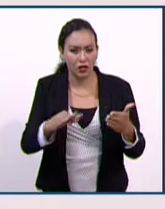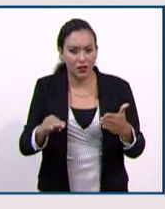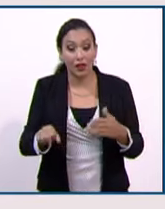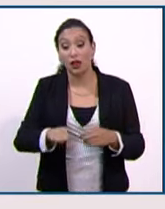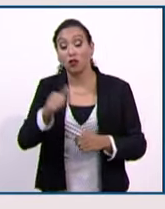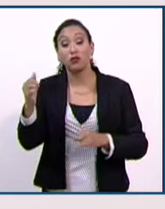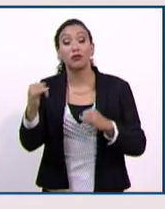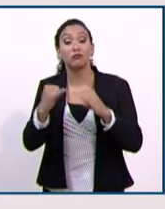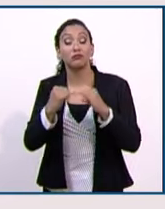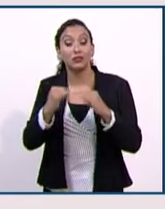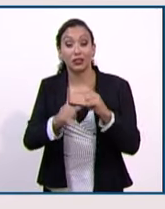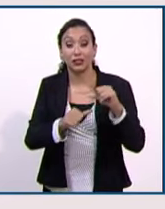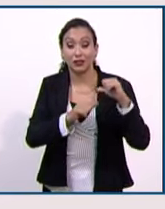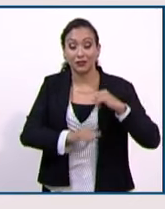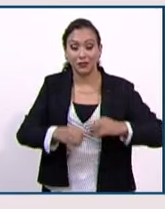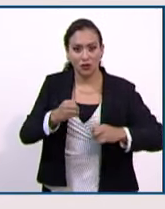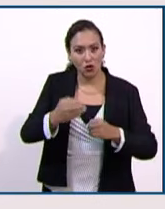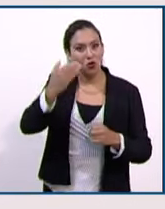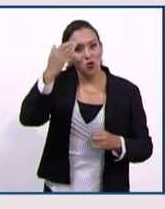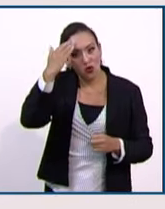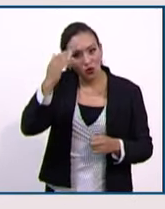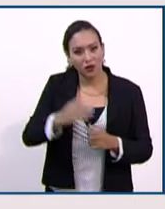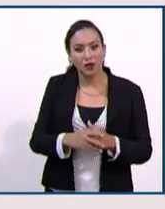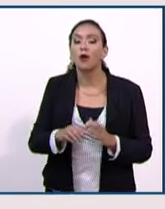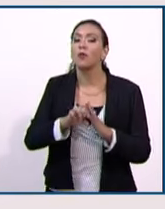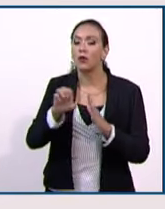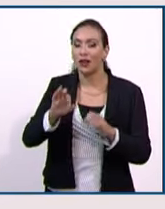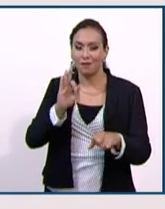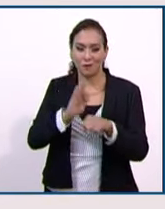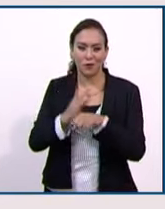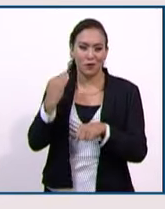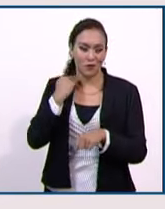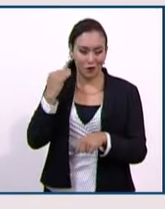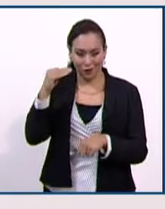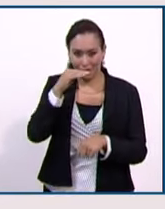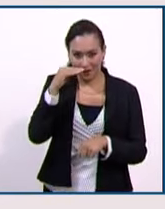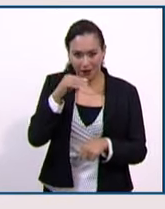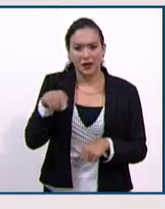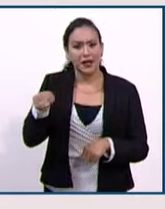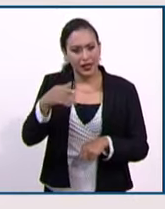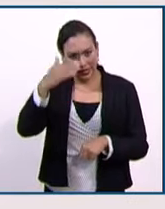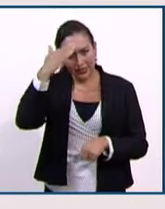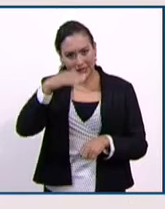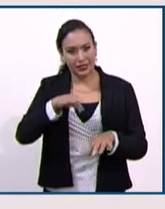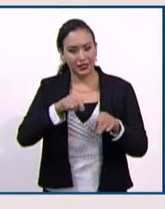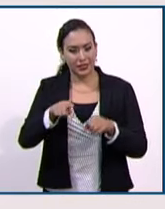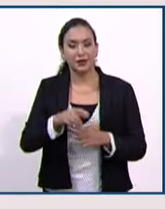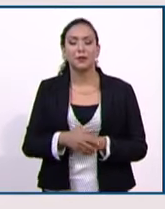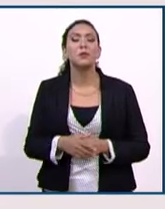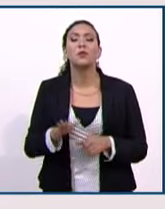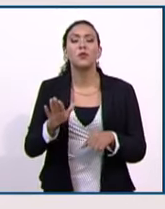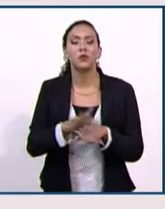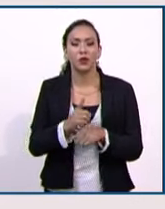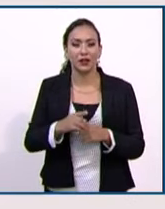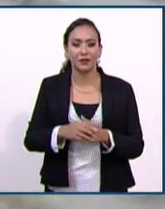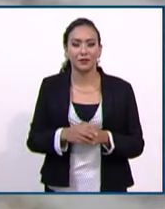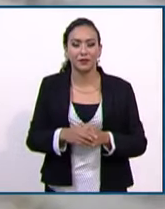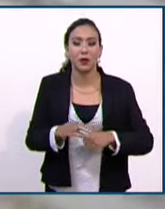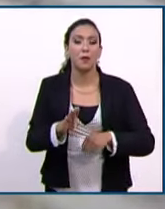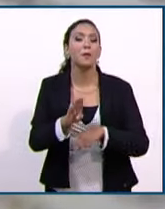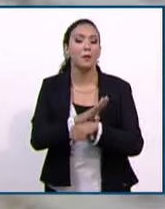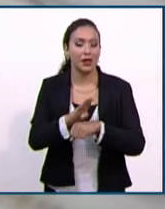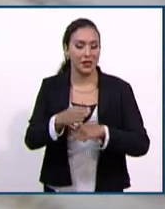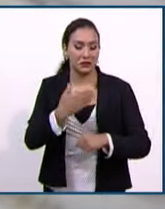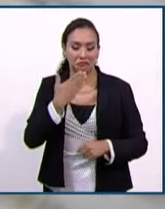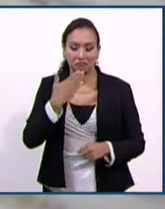personas operadoras de justicia, incluyendo, por ejemplo, a la defensa pública, pues iba a reportar resultados positivos en el sistema.